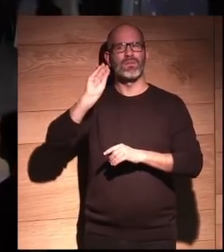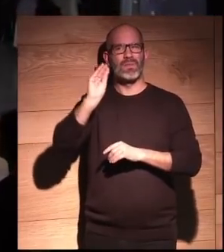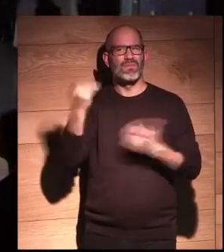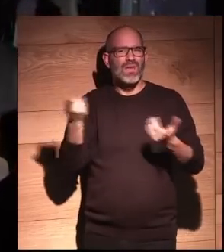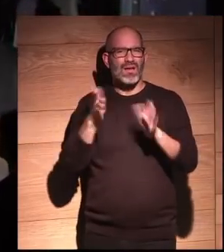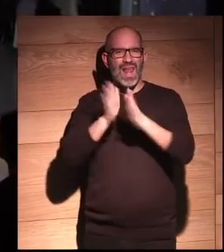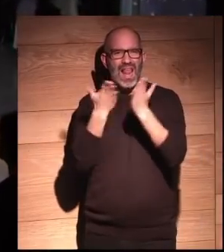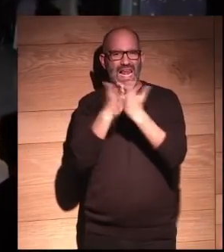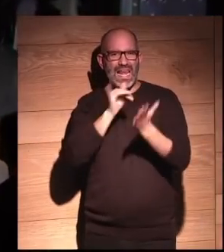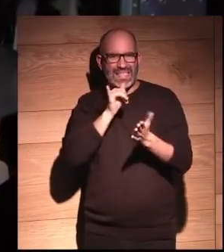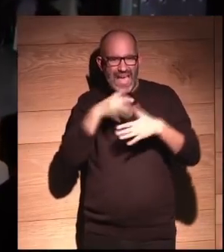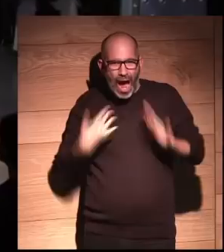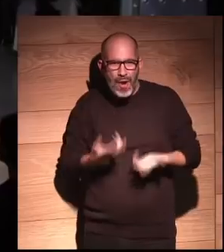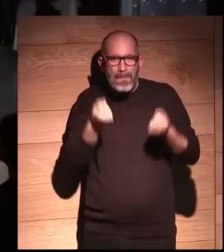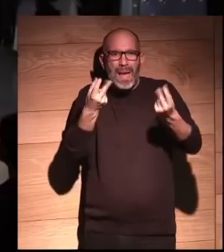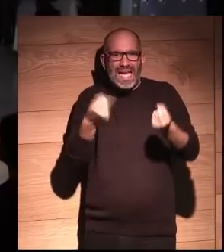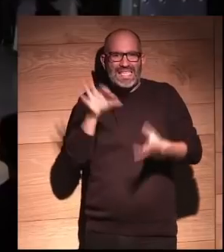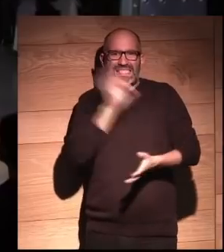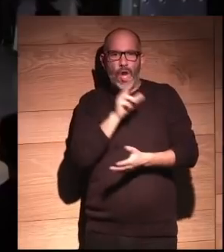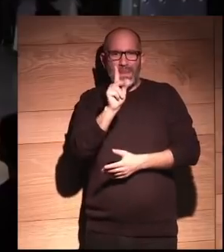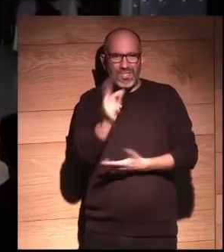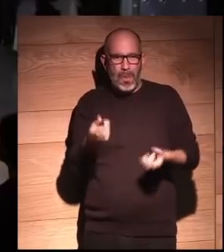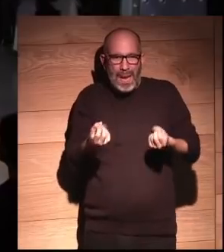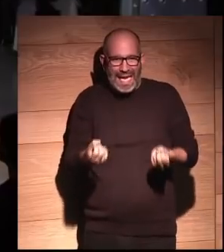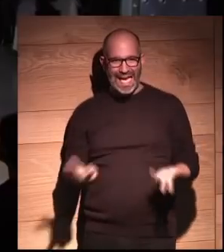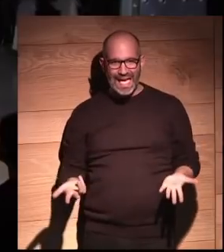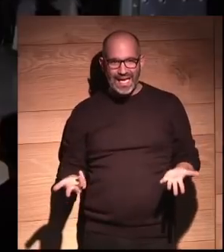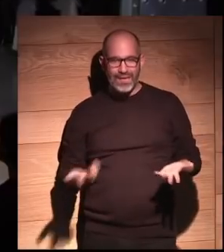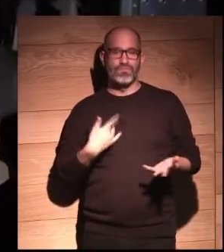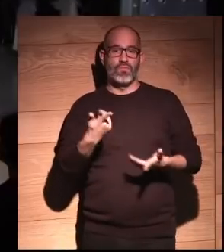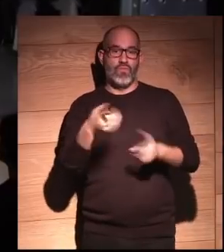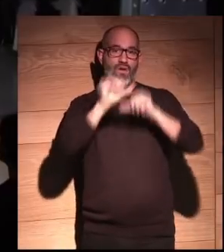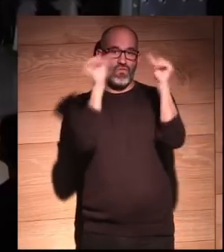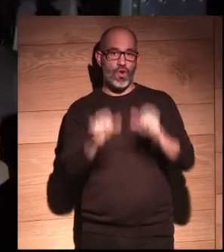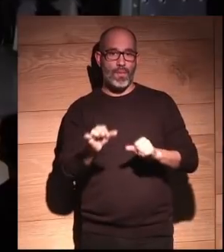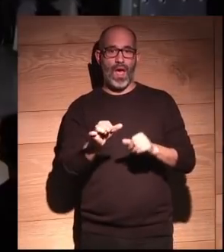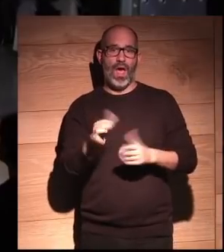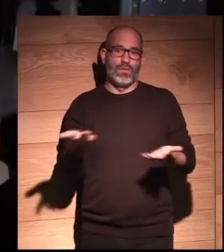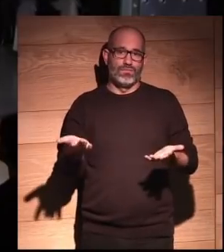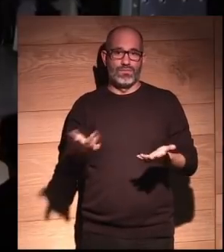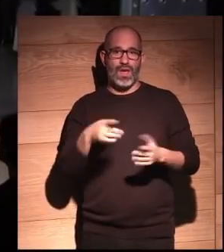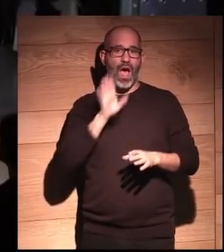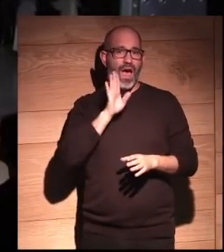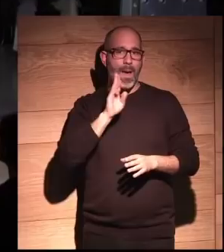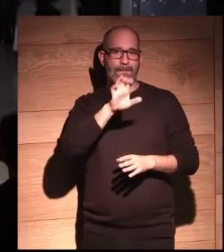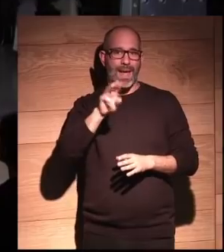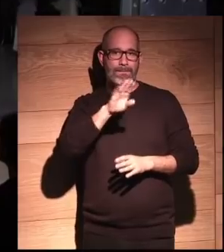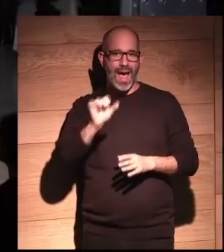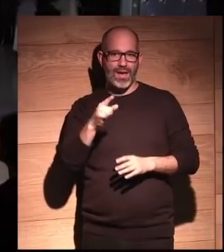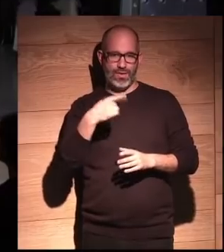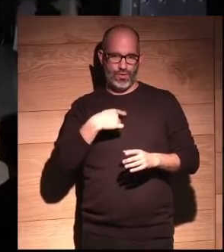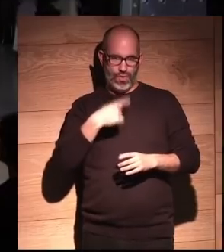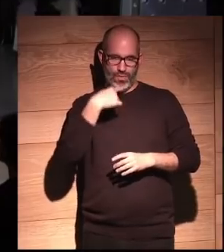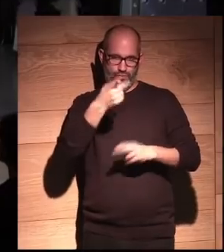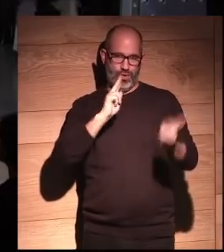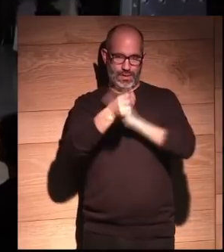había de hacer un libro de latín a estas alturas, en el siglo XXI? Bueno, pues es una manera de... Al margen de lo que ha dicho Pepa y José Antonio. Y ahora mejora eso,